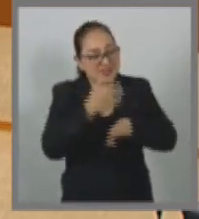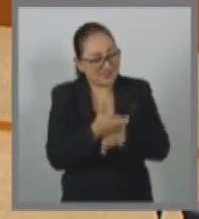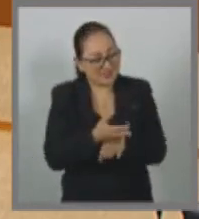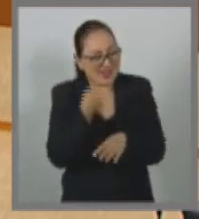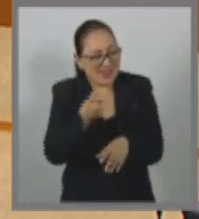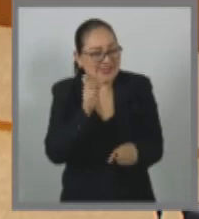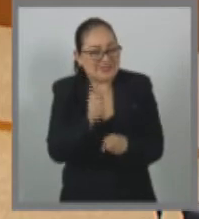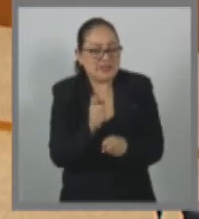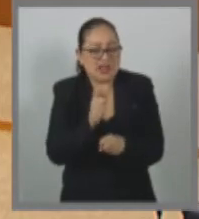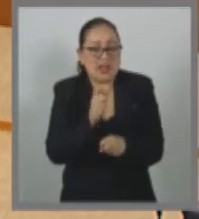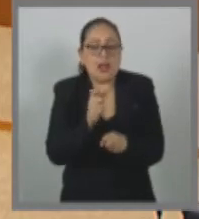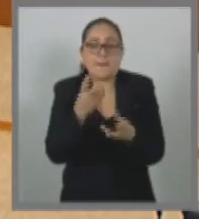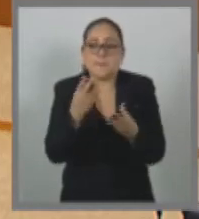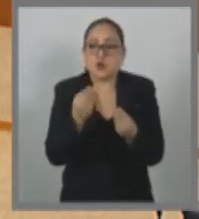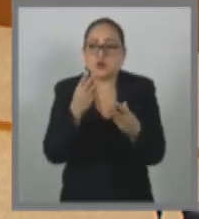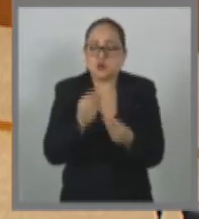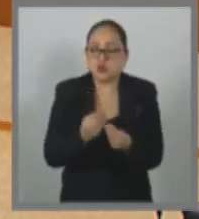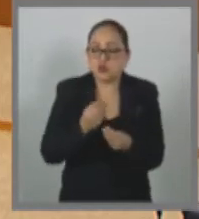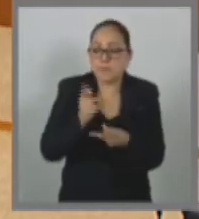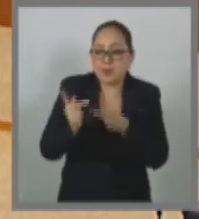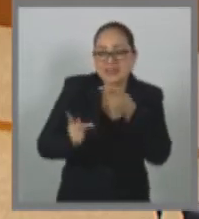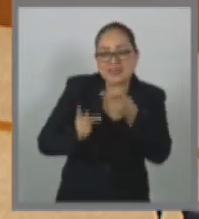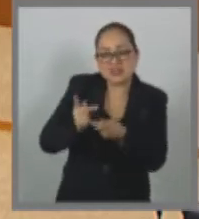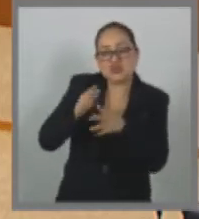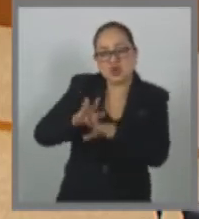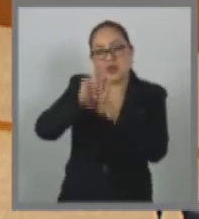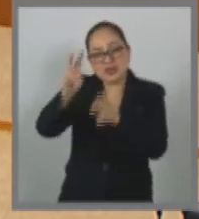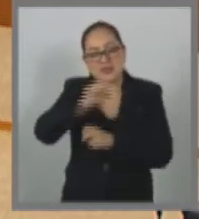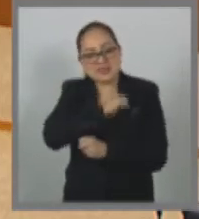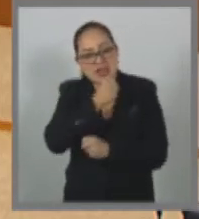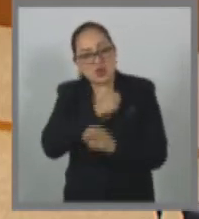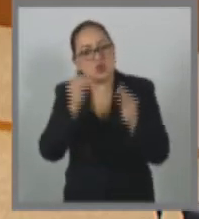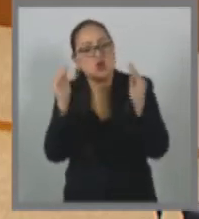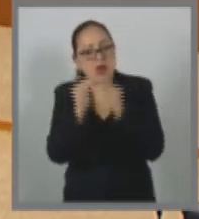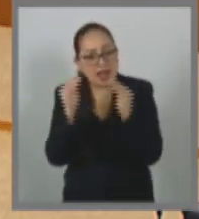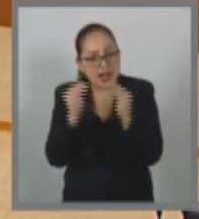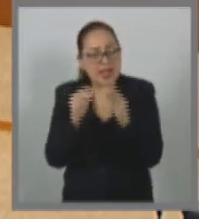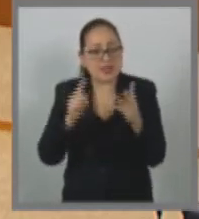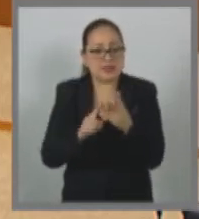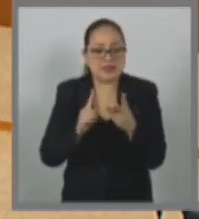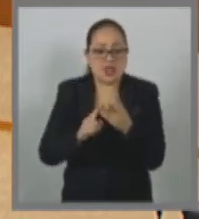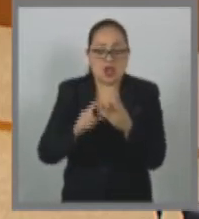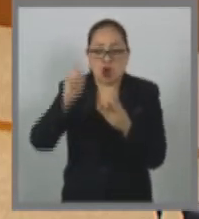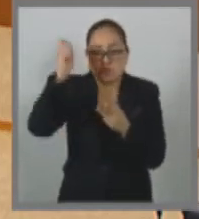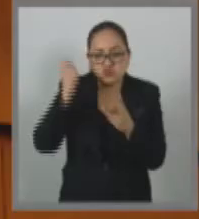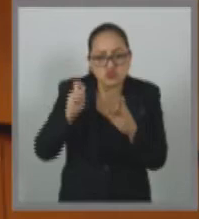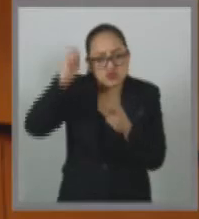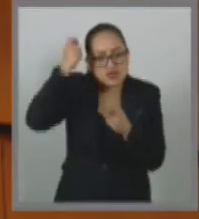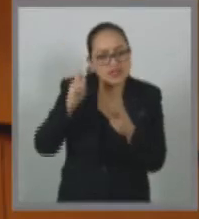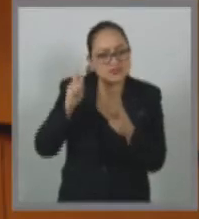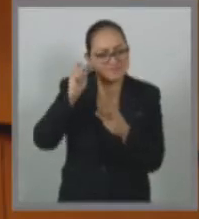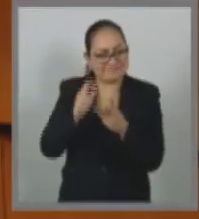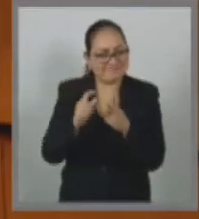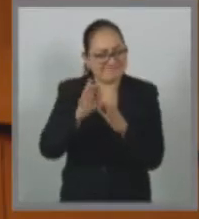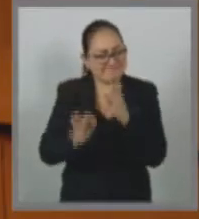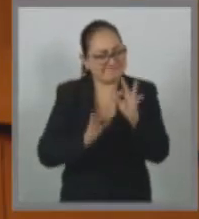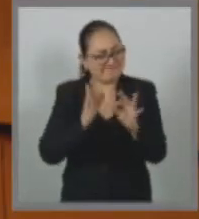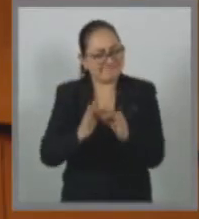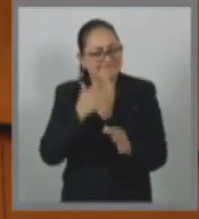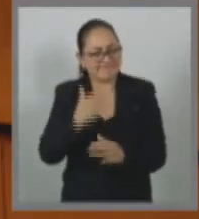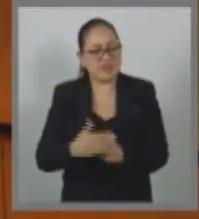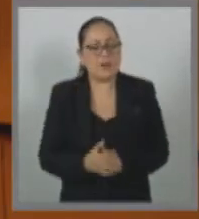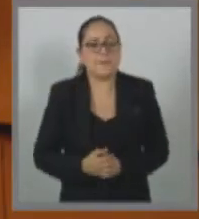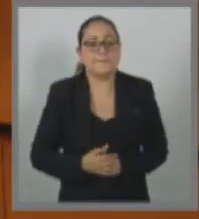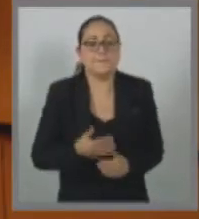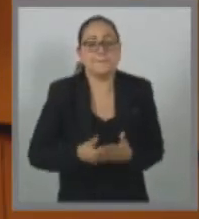acceso a toda una serie de prestaciones en materia de salud, vivienda y retiro digno. Por último, hoy